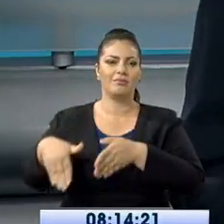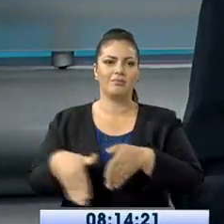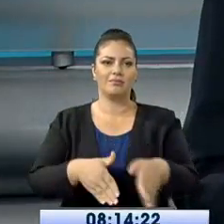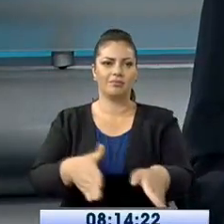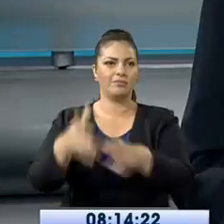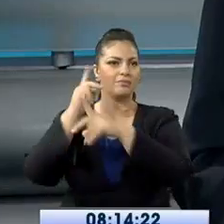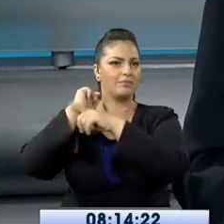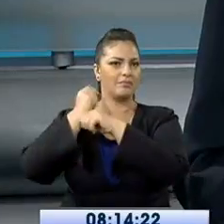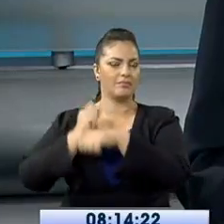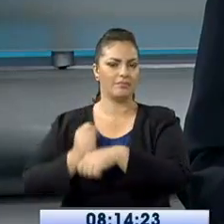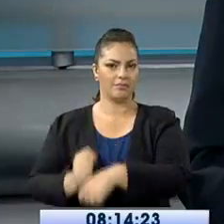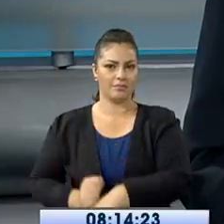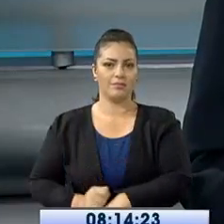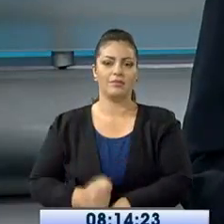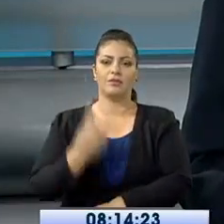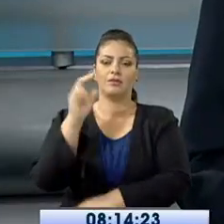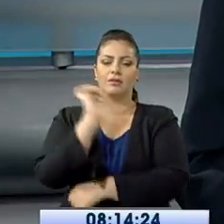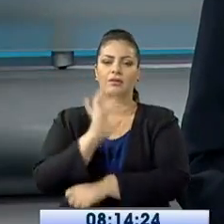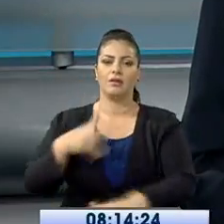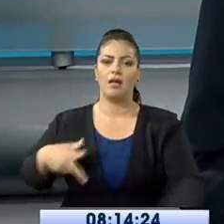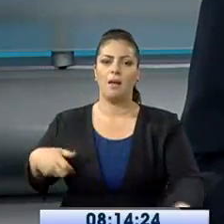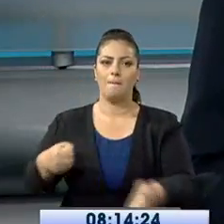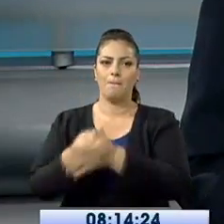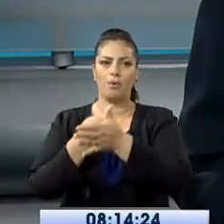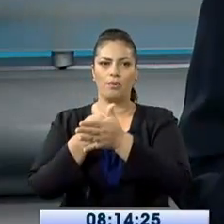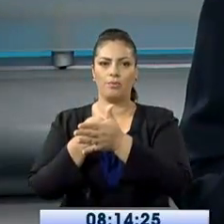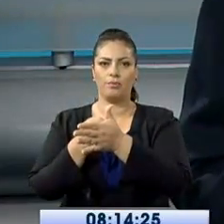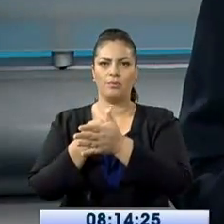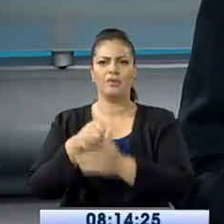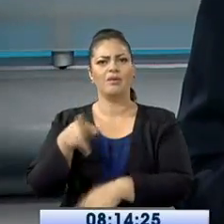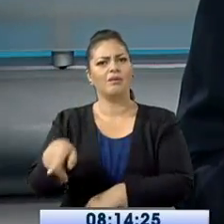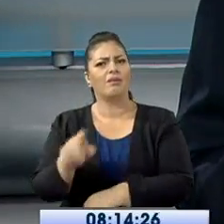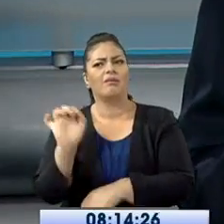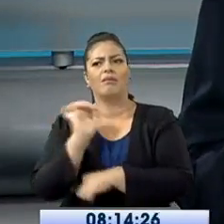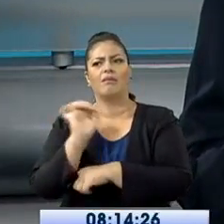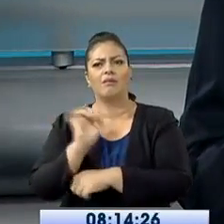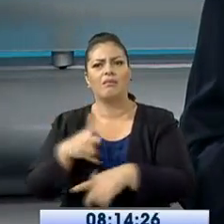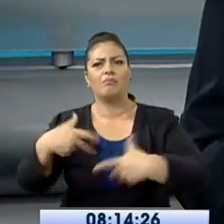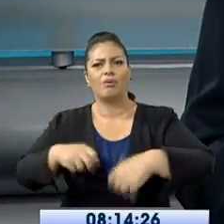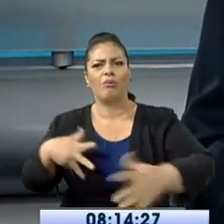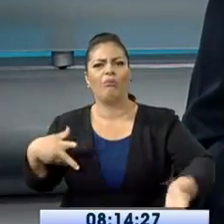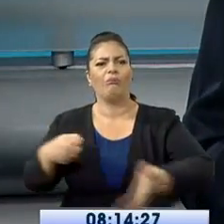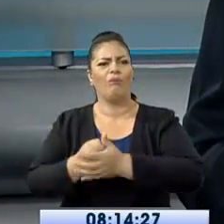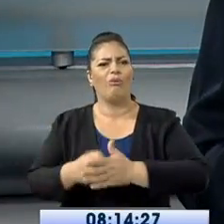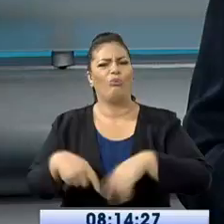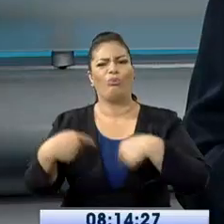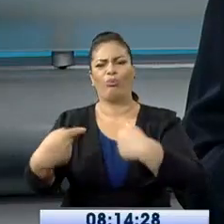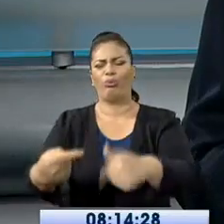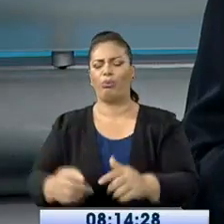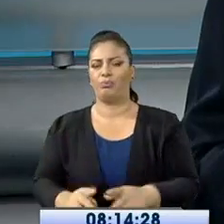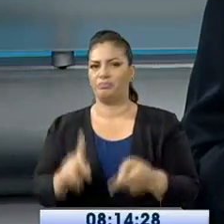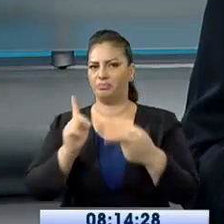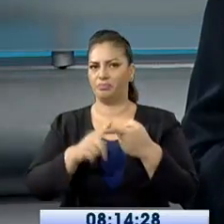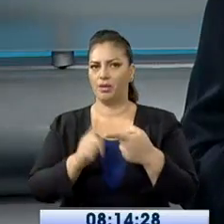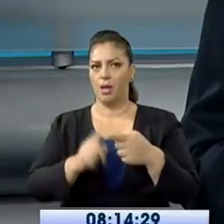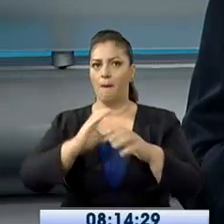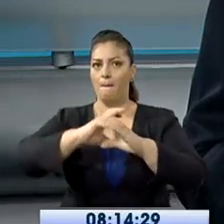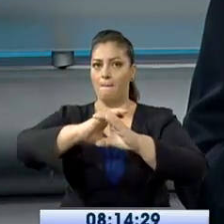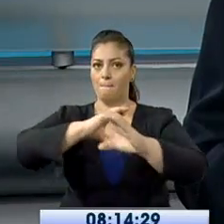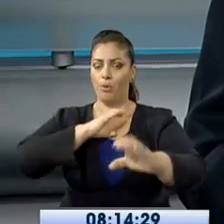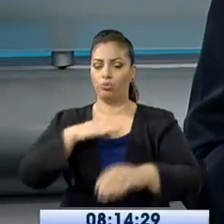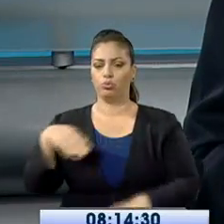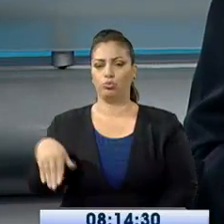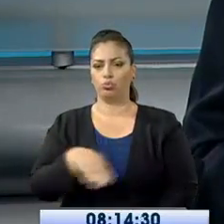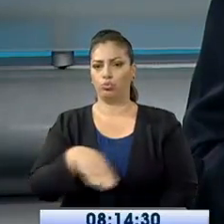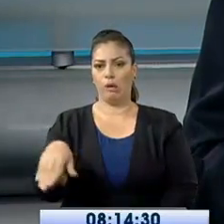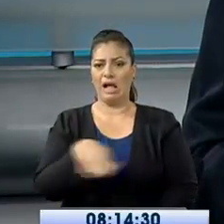de Jesús y más todavía como la de los accidentes. En el primer caso, un autobús derribó postes de alumbrado